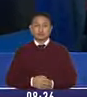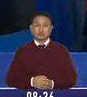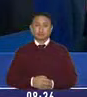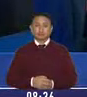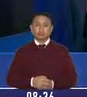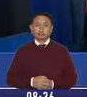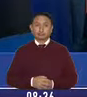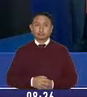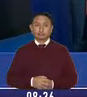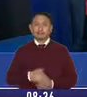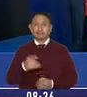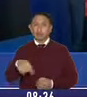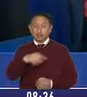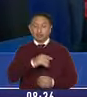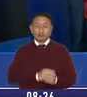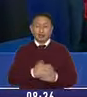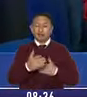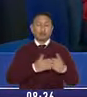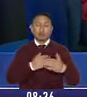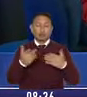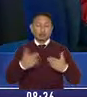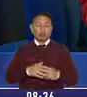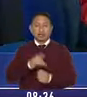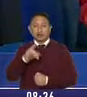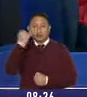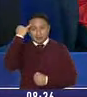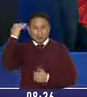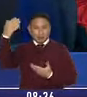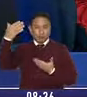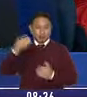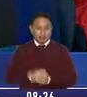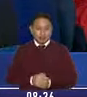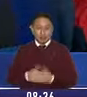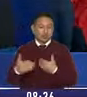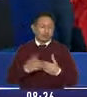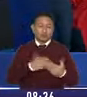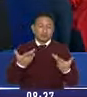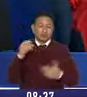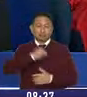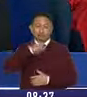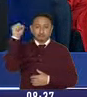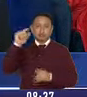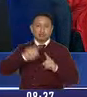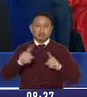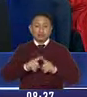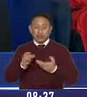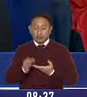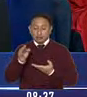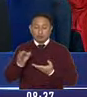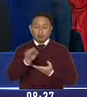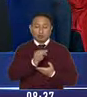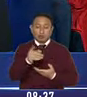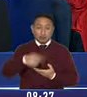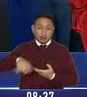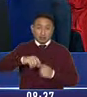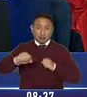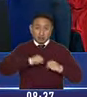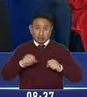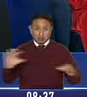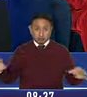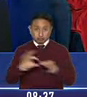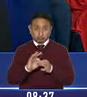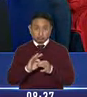las ideologías políticas o las diferencias que pueda existir, gane quien gane en los diferentes cantones, el trabajo tiene que ser en conjunto